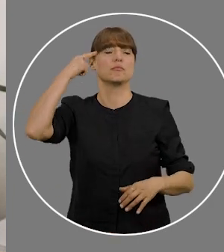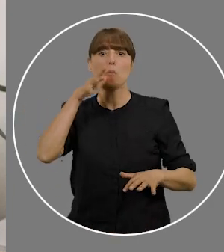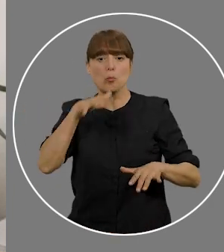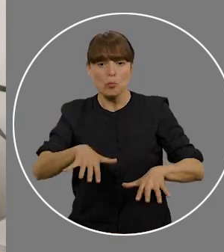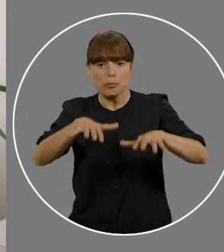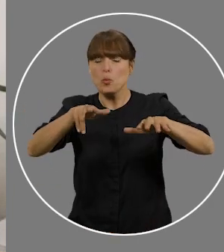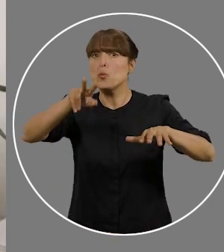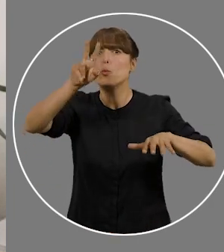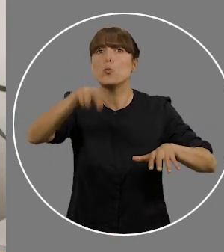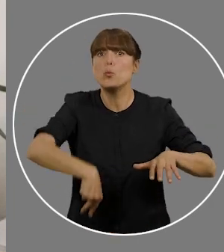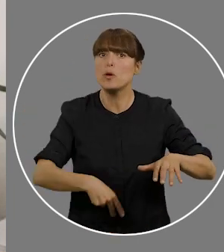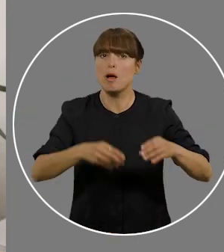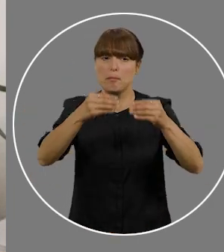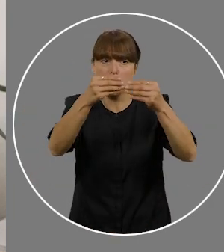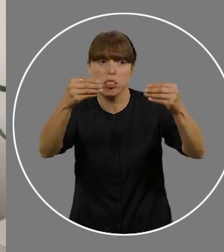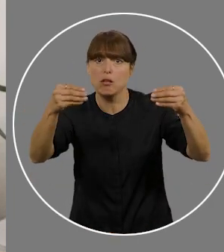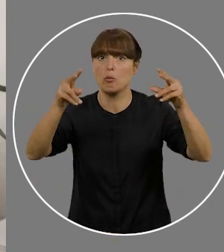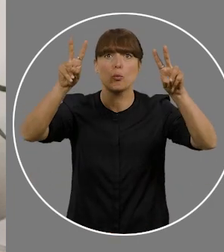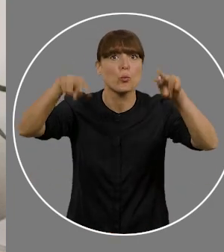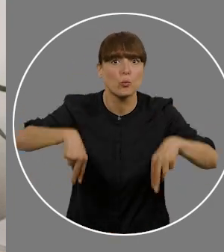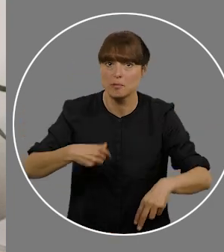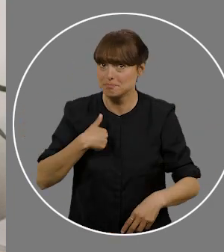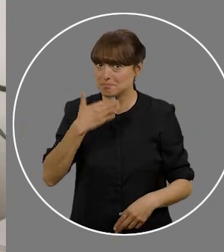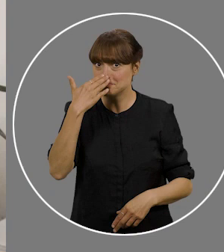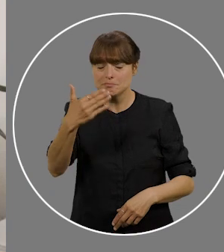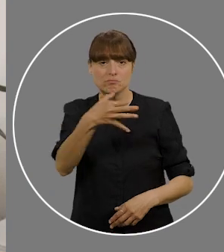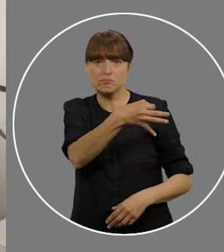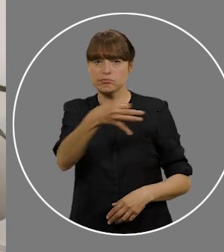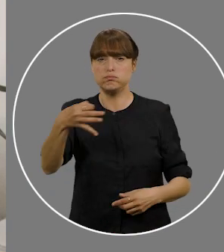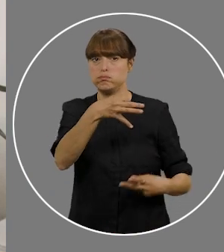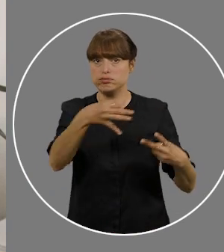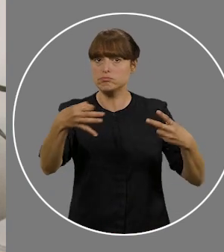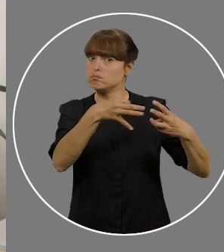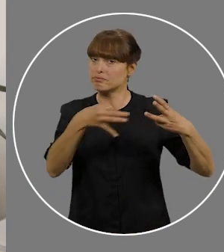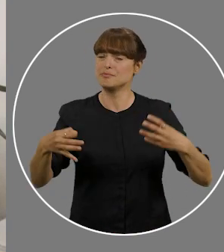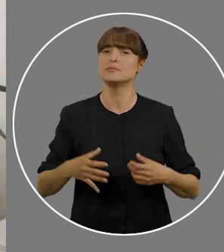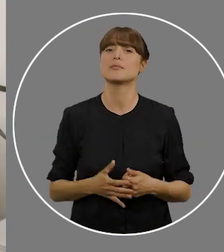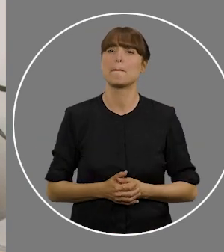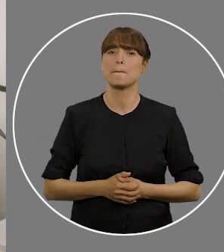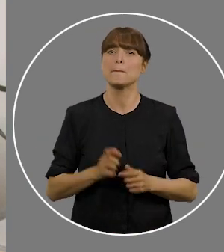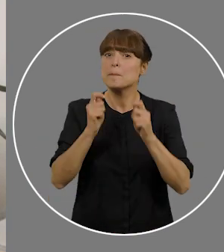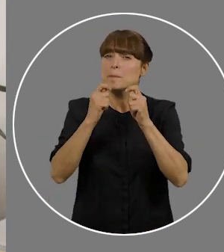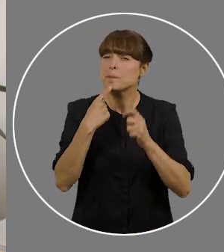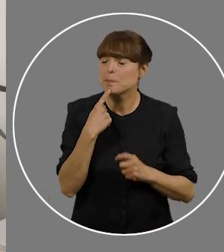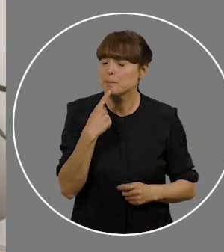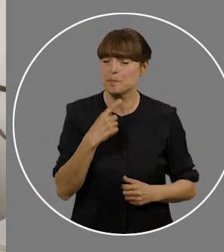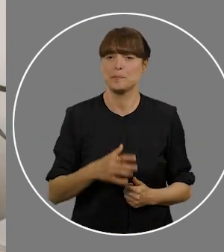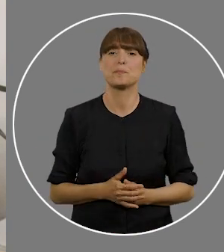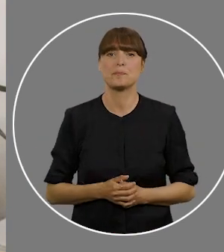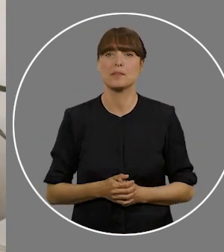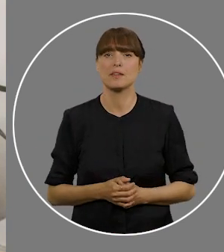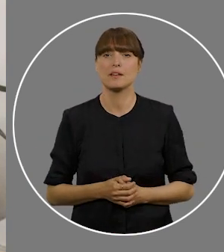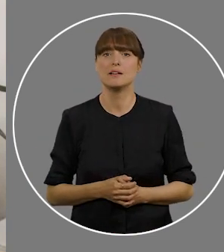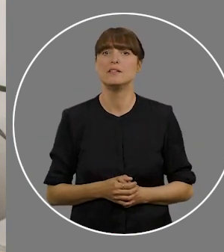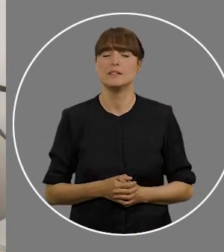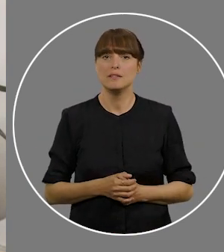no entró, yo no entro, a mí no me entró el agua nunca. No, no. Y quiero